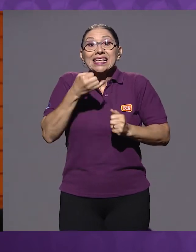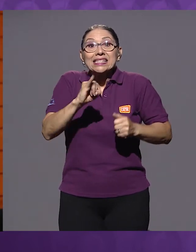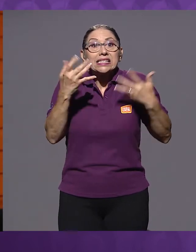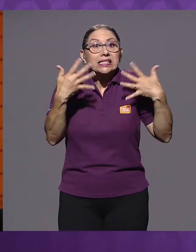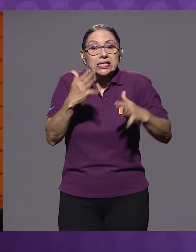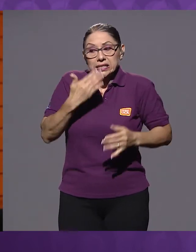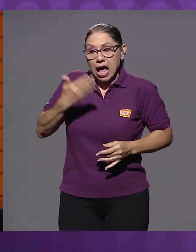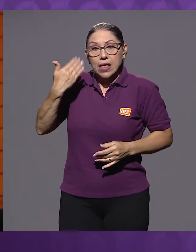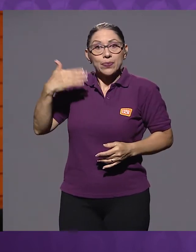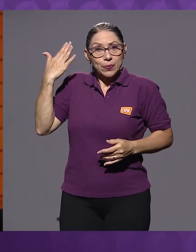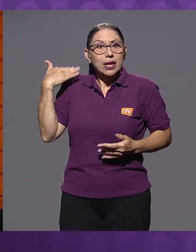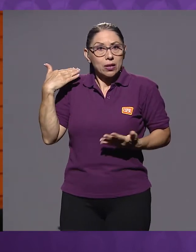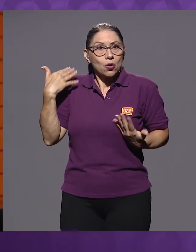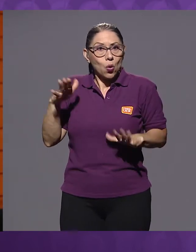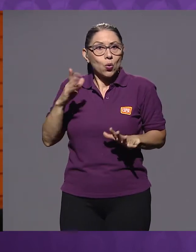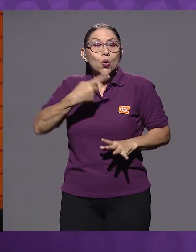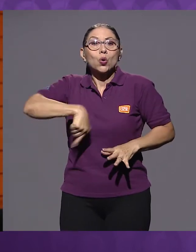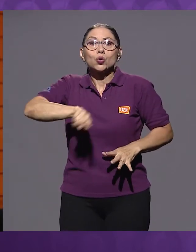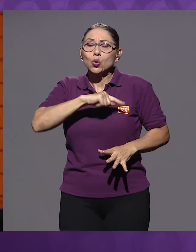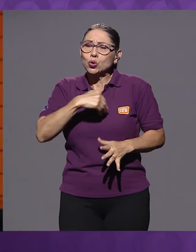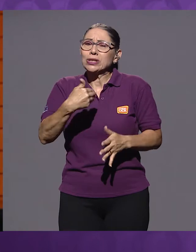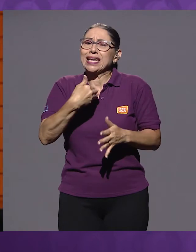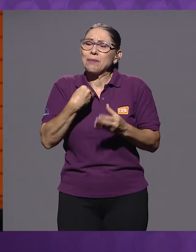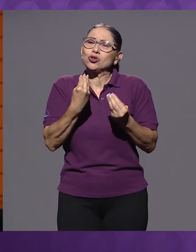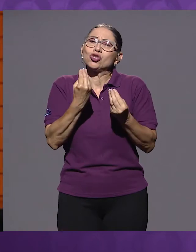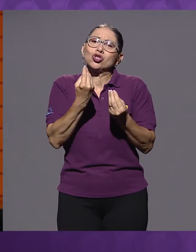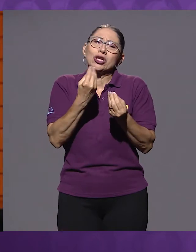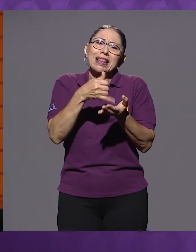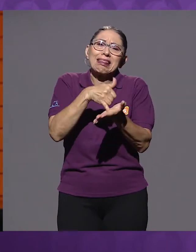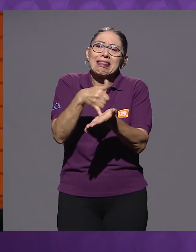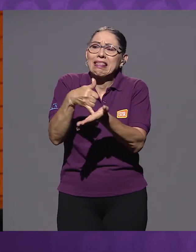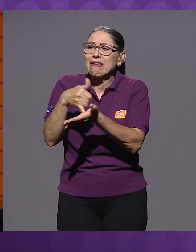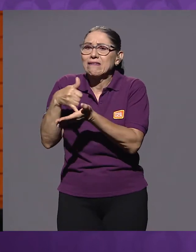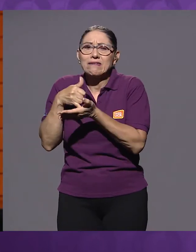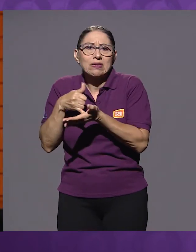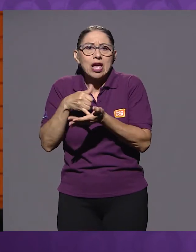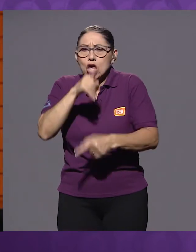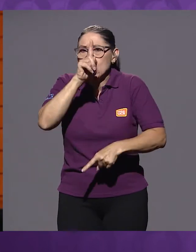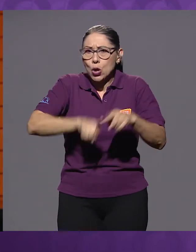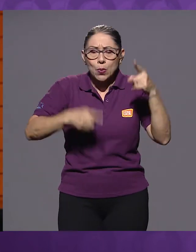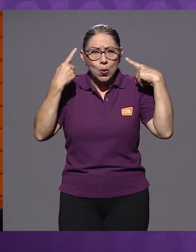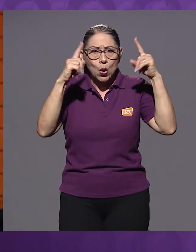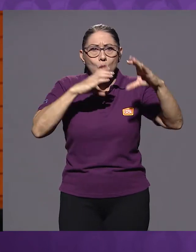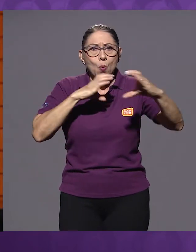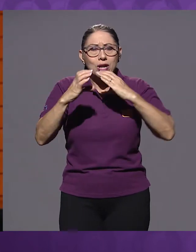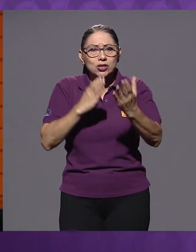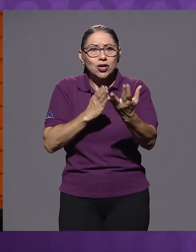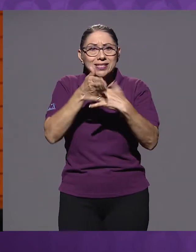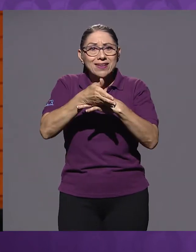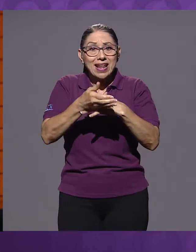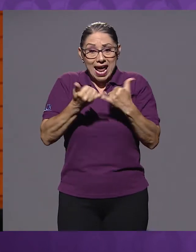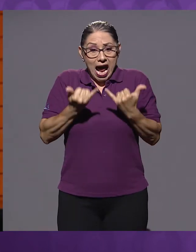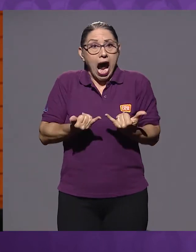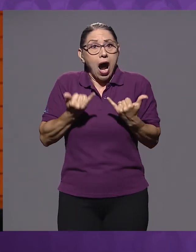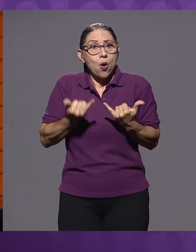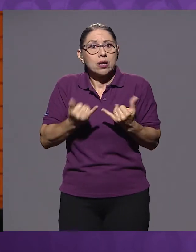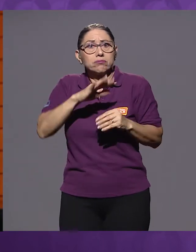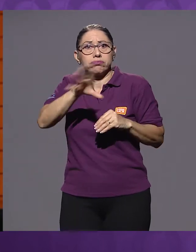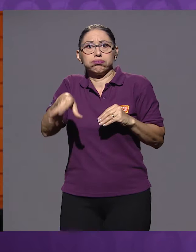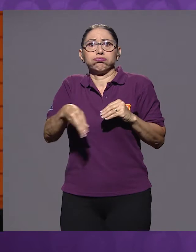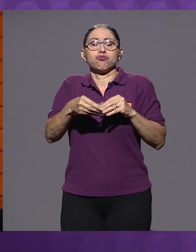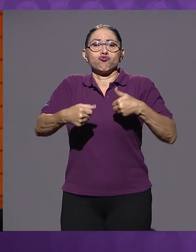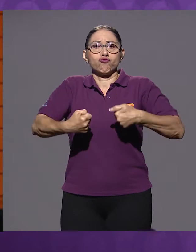anterior teníamos serias deficiencias en cómo hacer una comunicación accesible, hoy se nos suma un